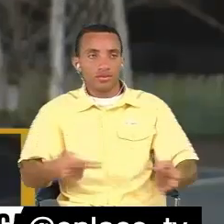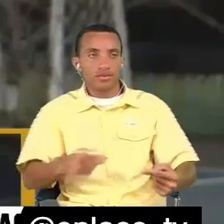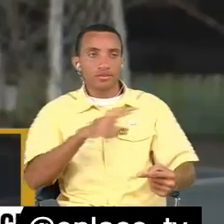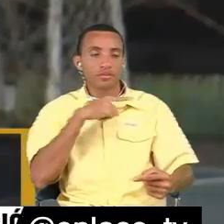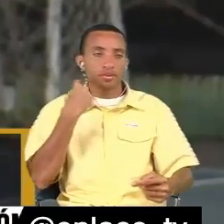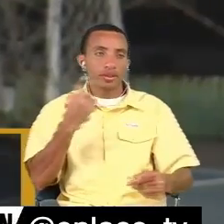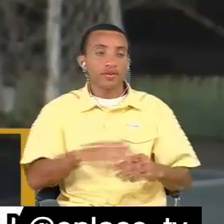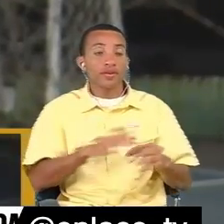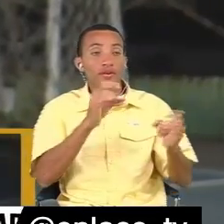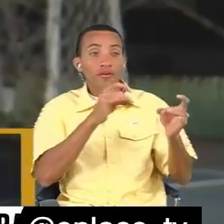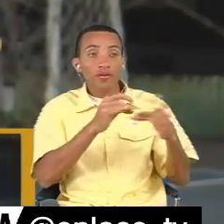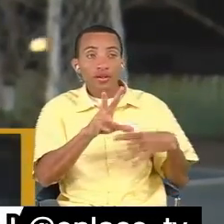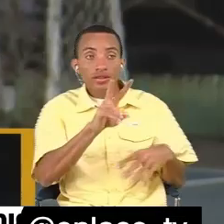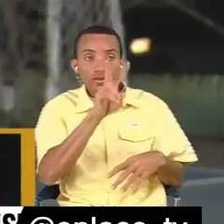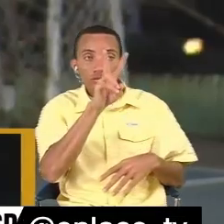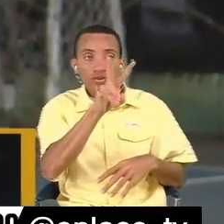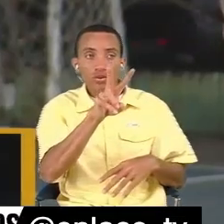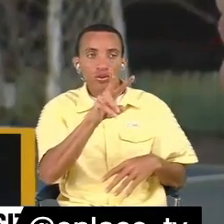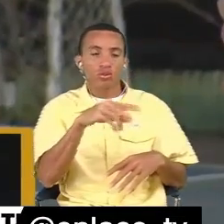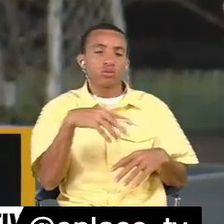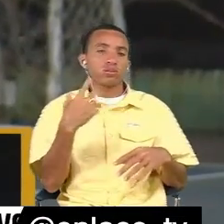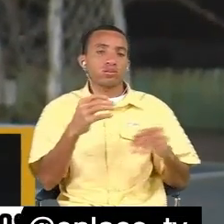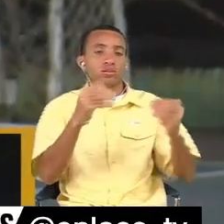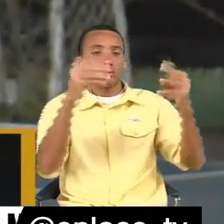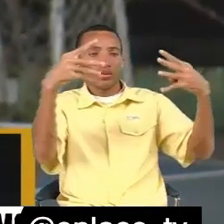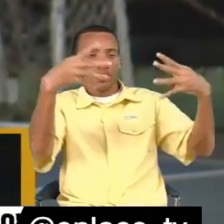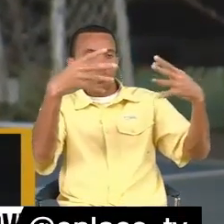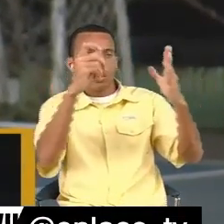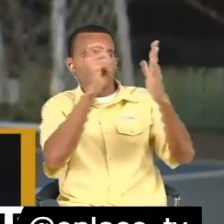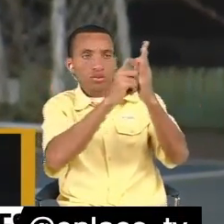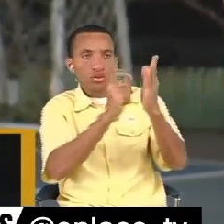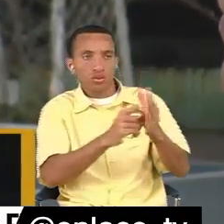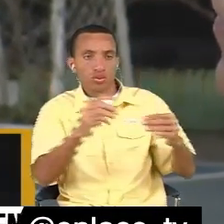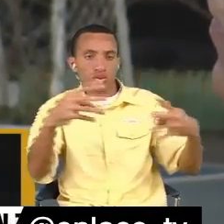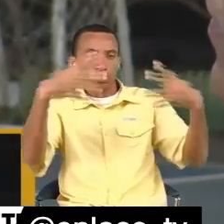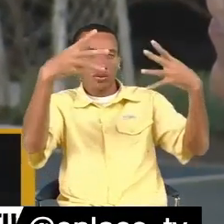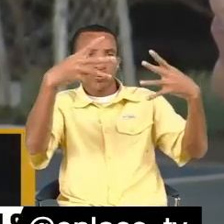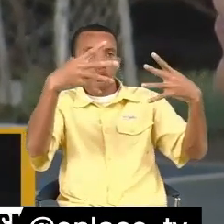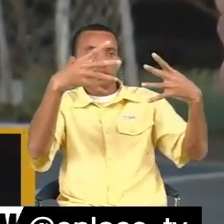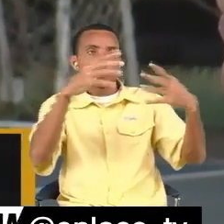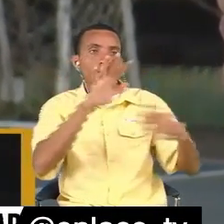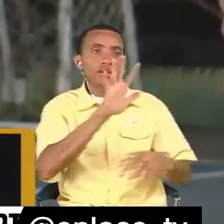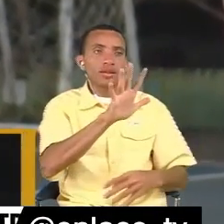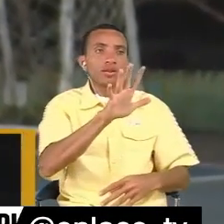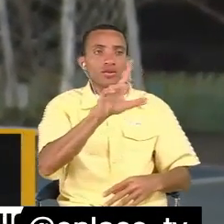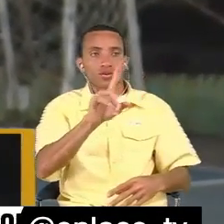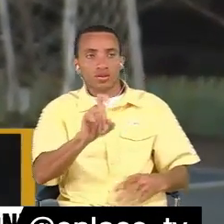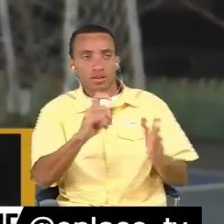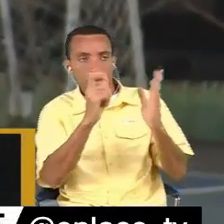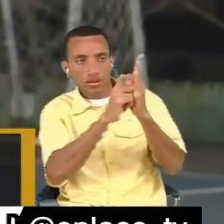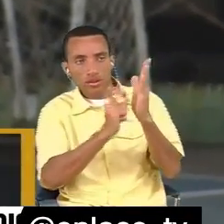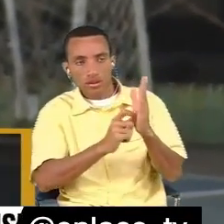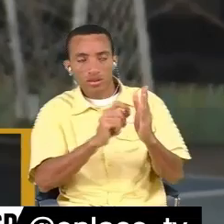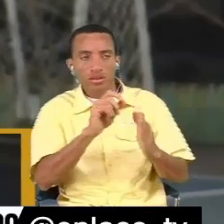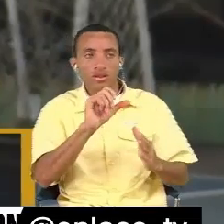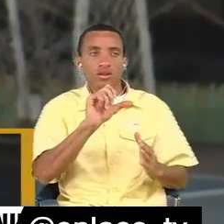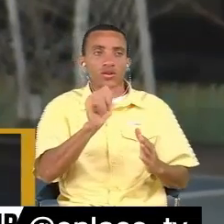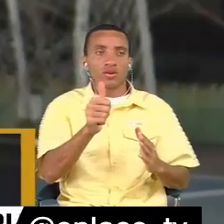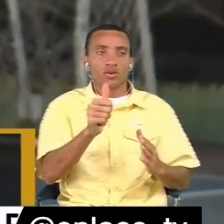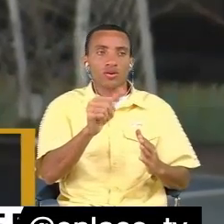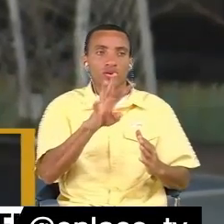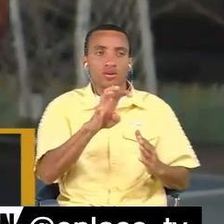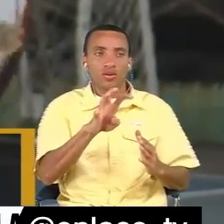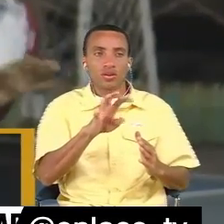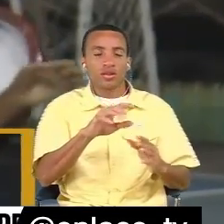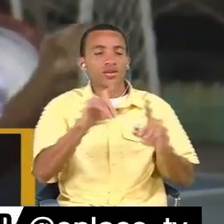final, porque la tabla está muy apretada. Es decir, del 5º, 6º puesto hacia el 9º, hacia el 10º,